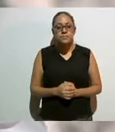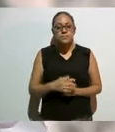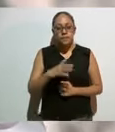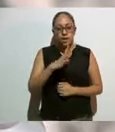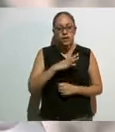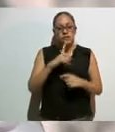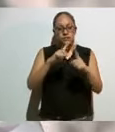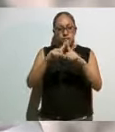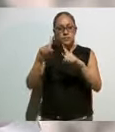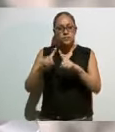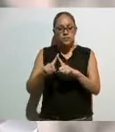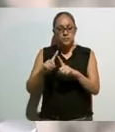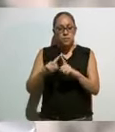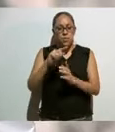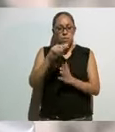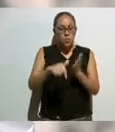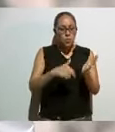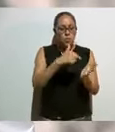espacios para el deporte,